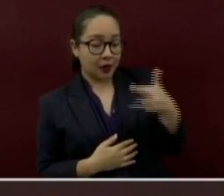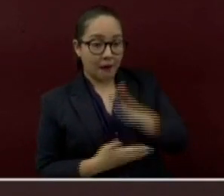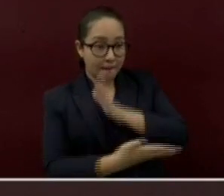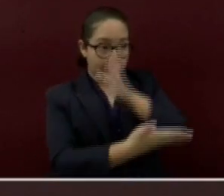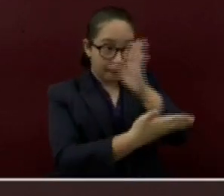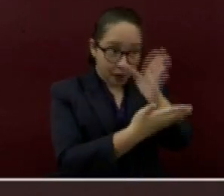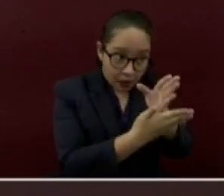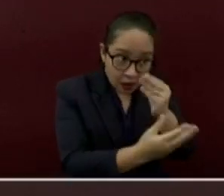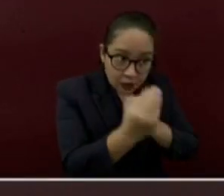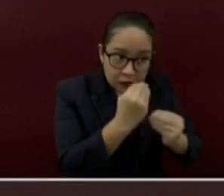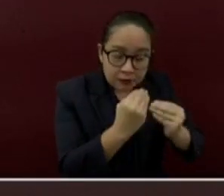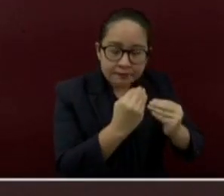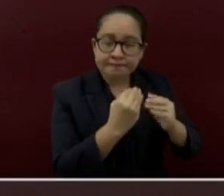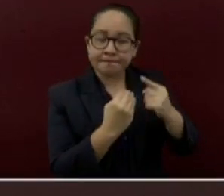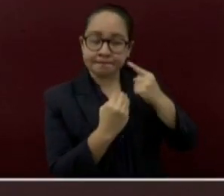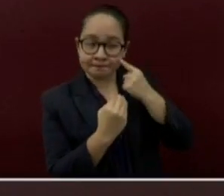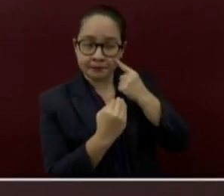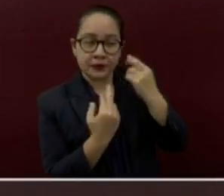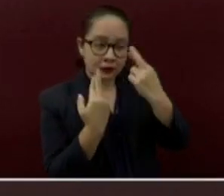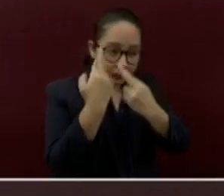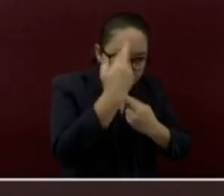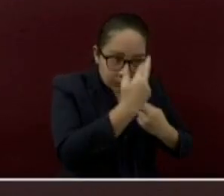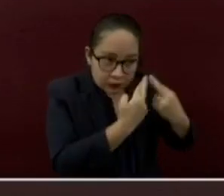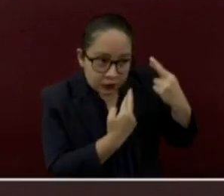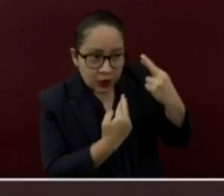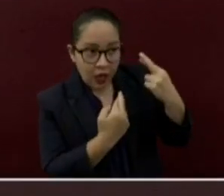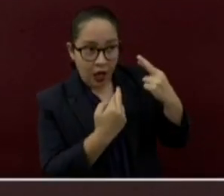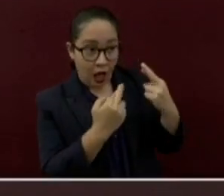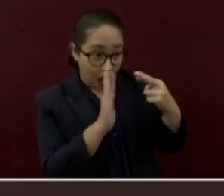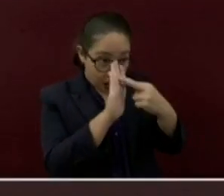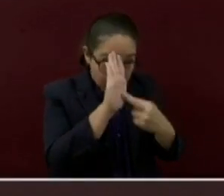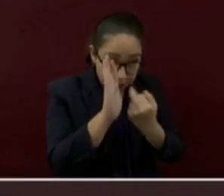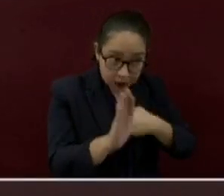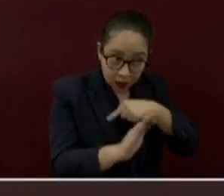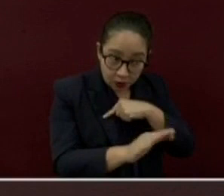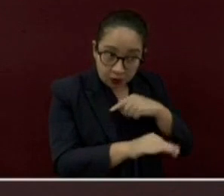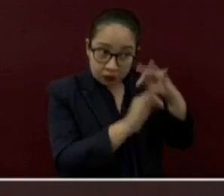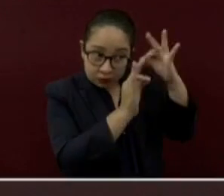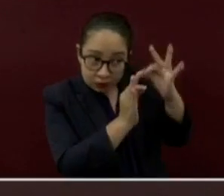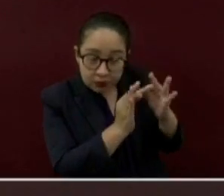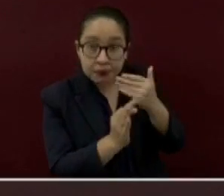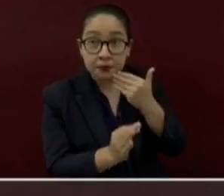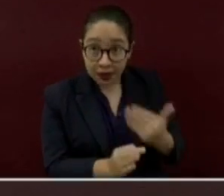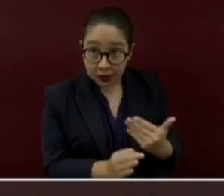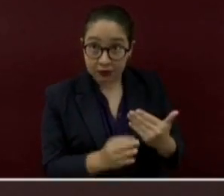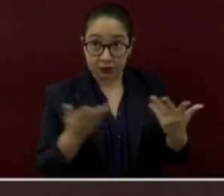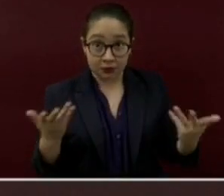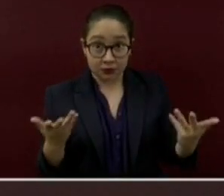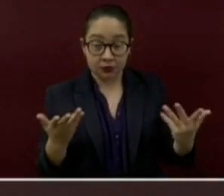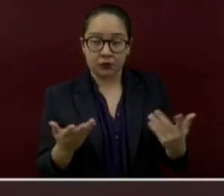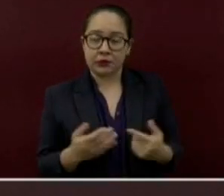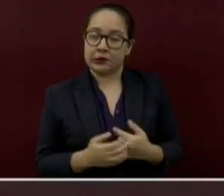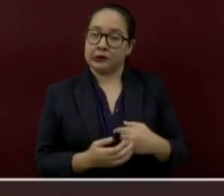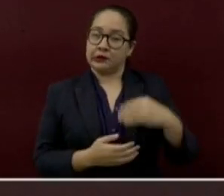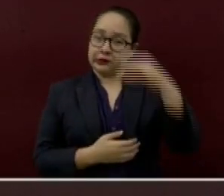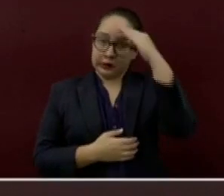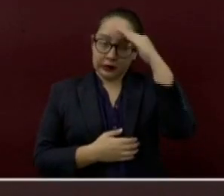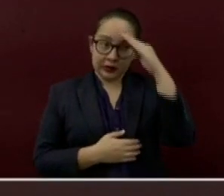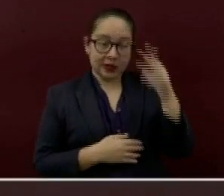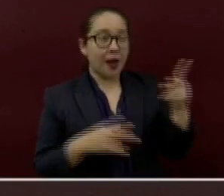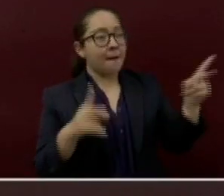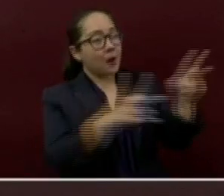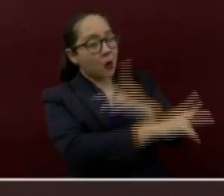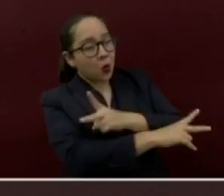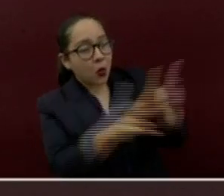asegúrese de que el establecimiento cumpla con el aforo permitido disponga de ventilación